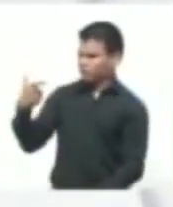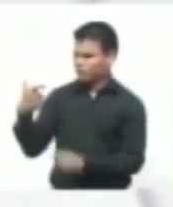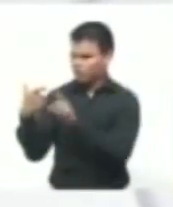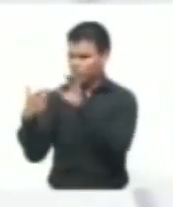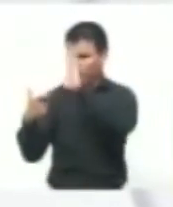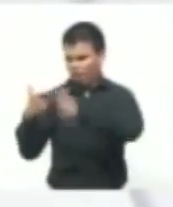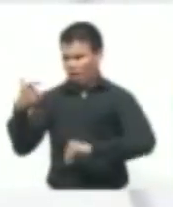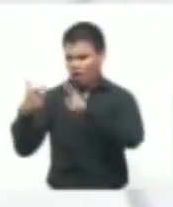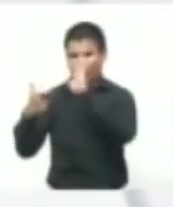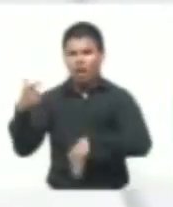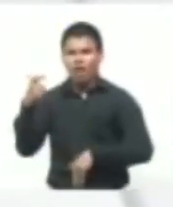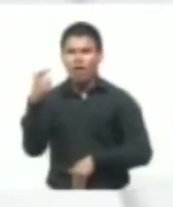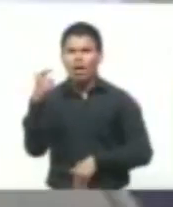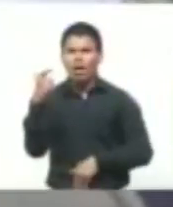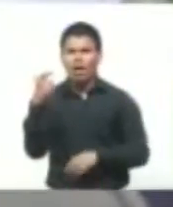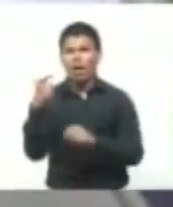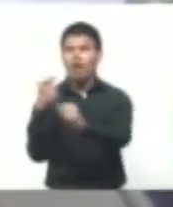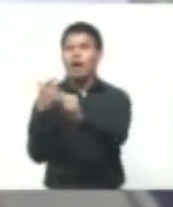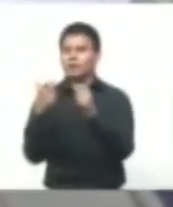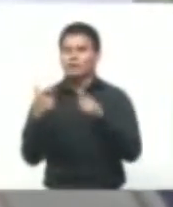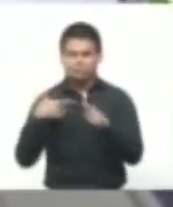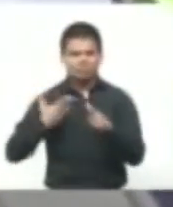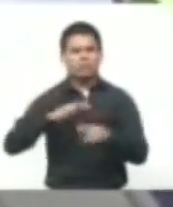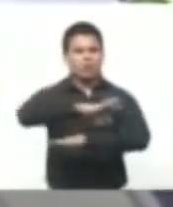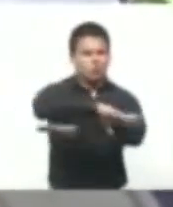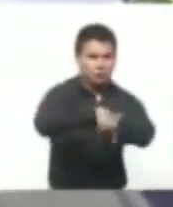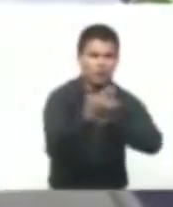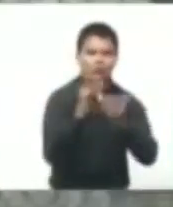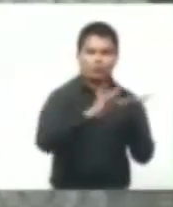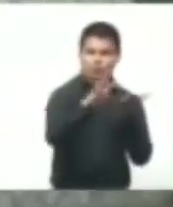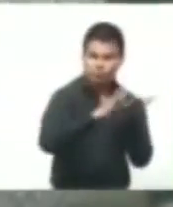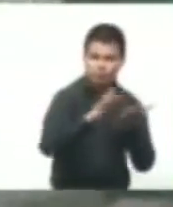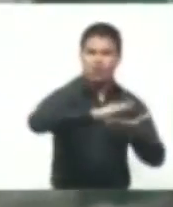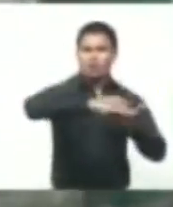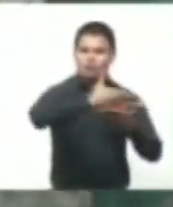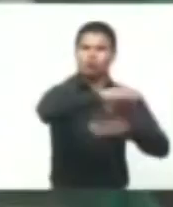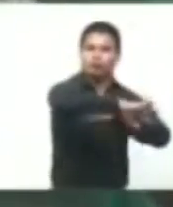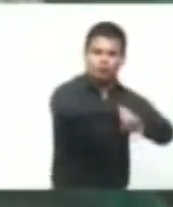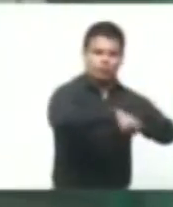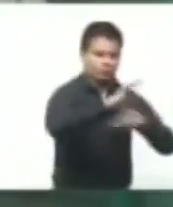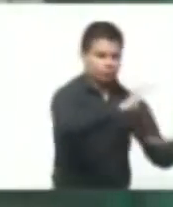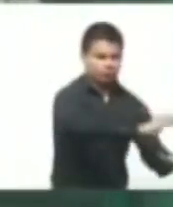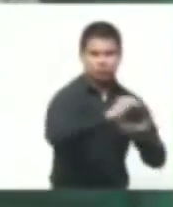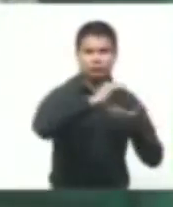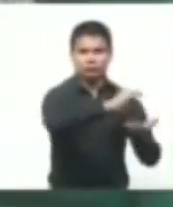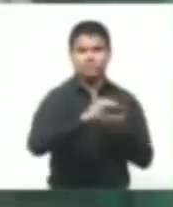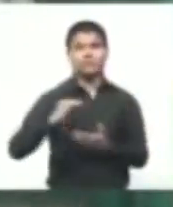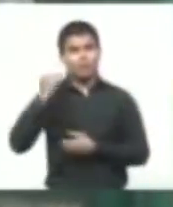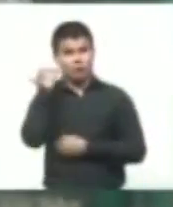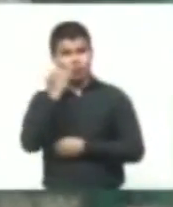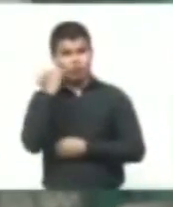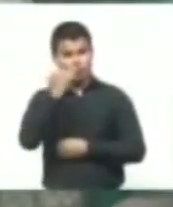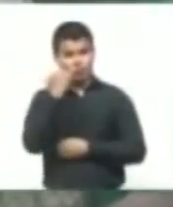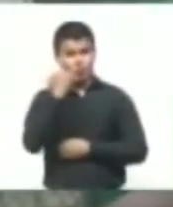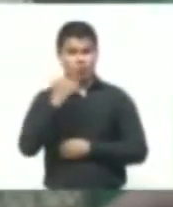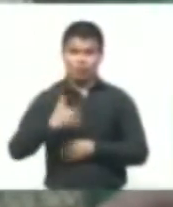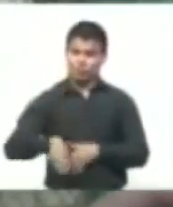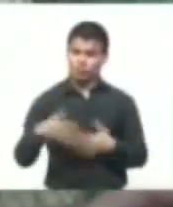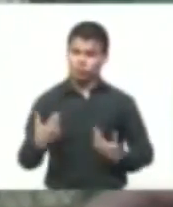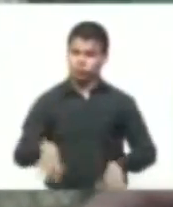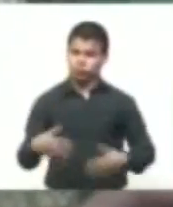cartuchos, había hurtado un celular y un computador. Nuestras mujeres en la policía tienen un gran valor, son